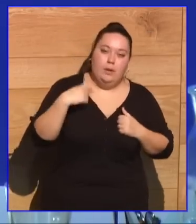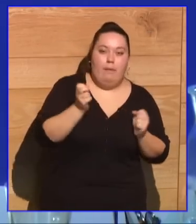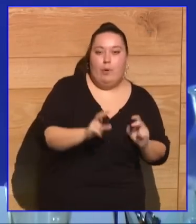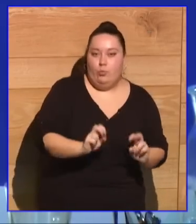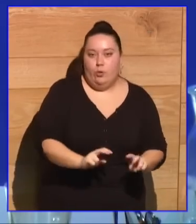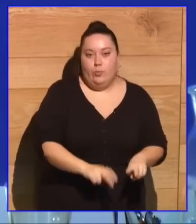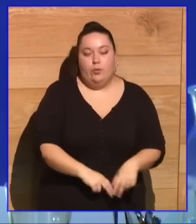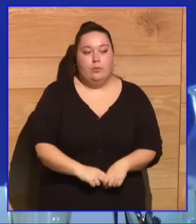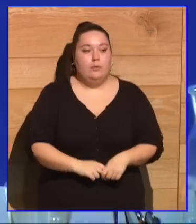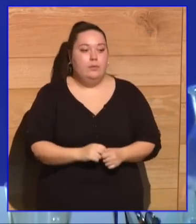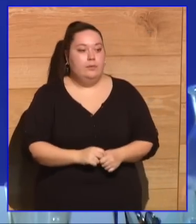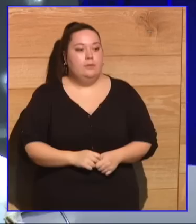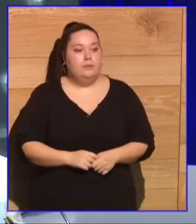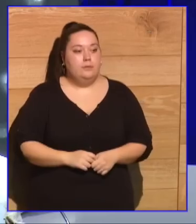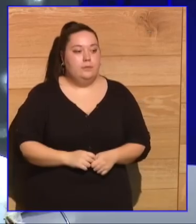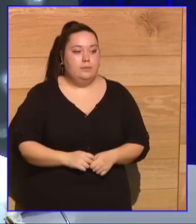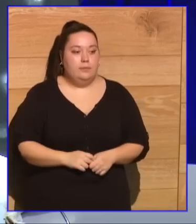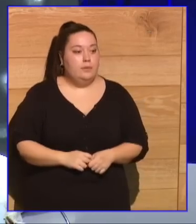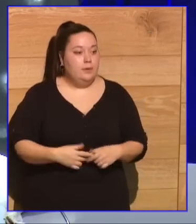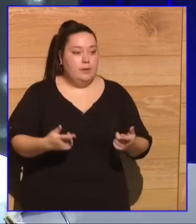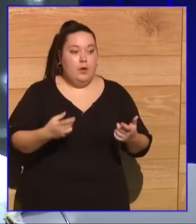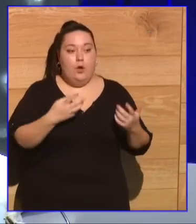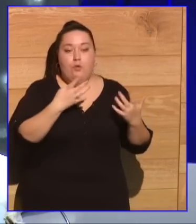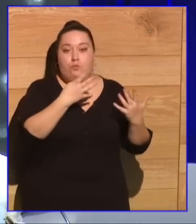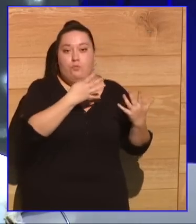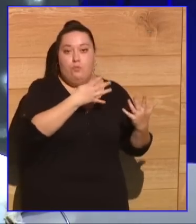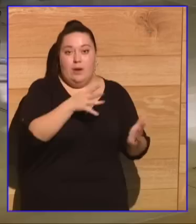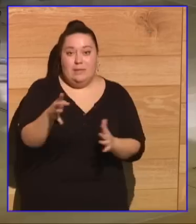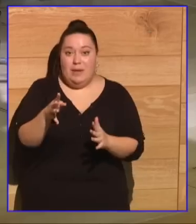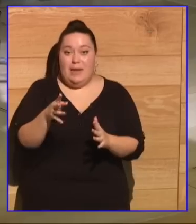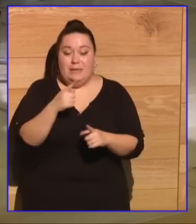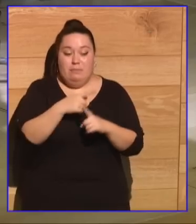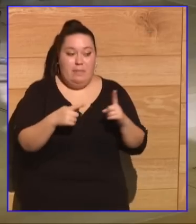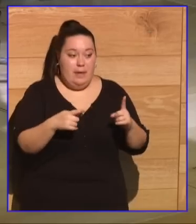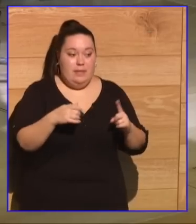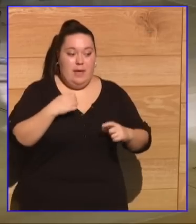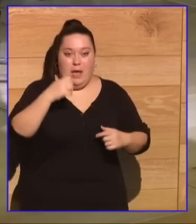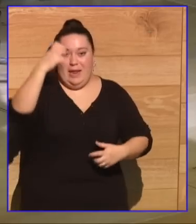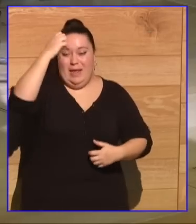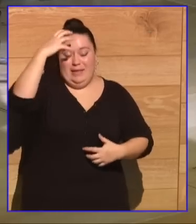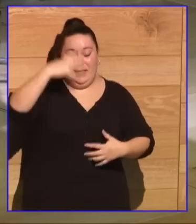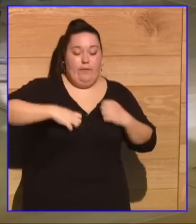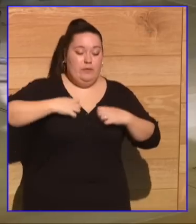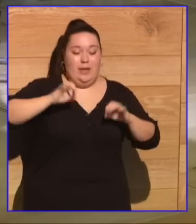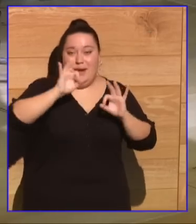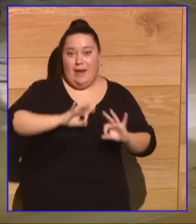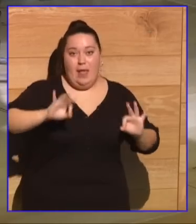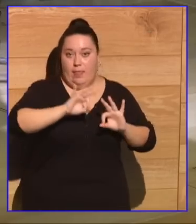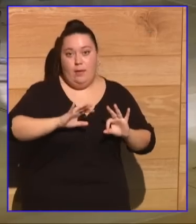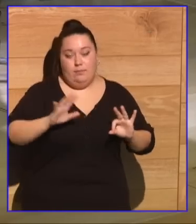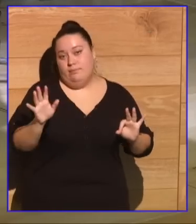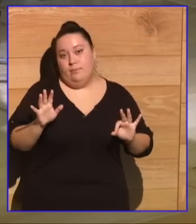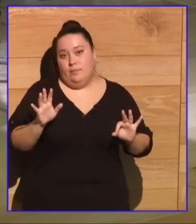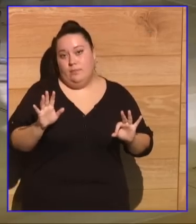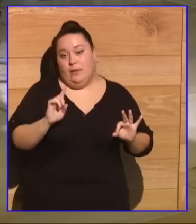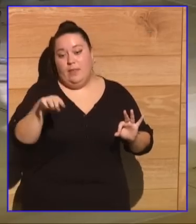A Es Mickey es verdad. Rourke no lo han lavado nunca, Mickey amigo. Rourke en Cuando 9 empezamos a- semanas y media salía lavado y tú no veías nada más que a Kim Basinger. ¿Tú crees que a lo